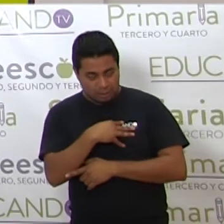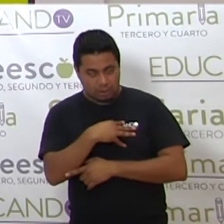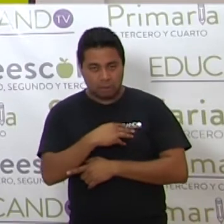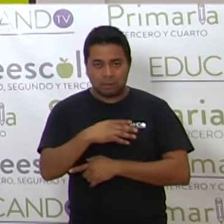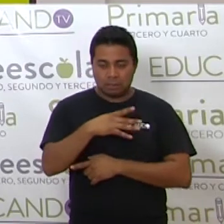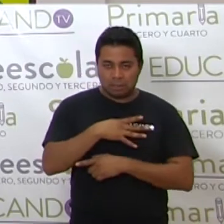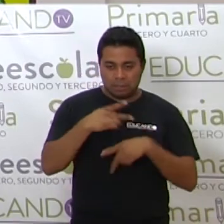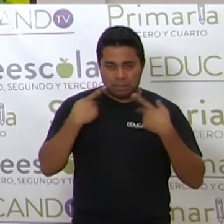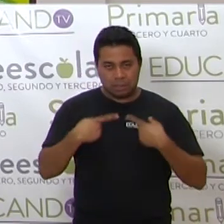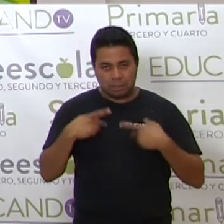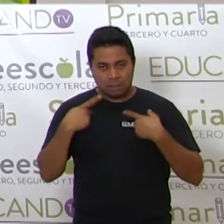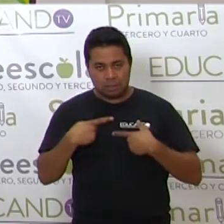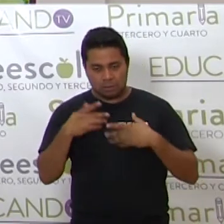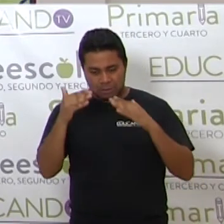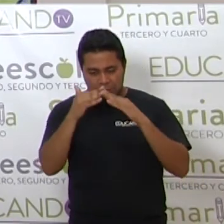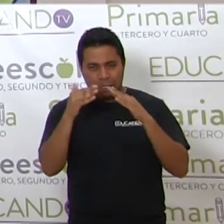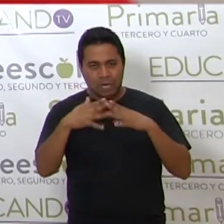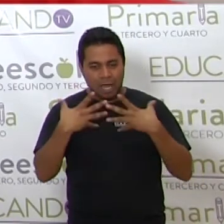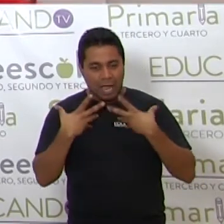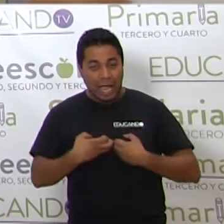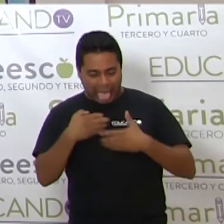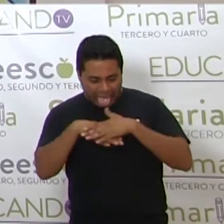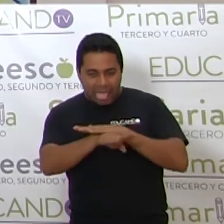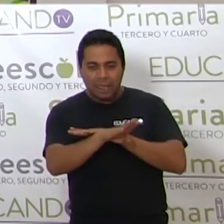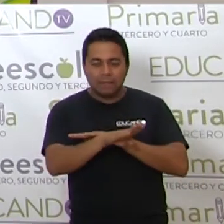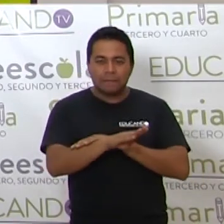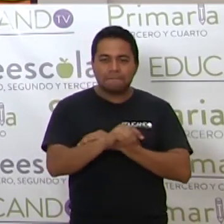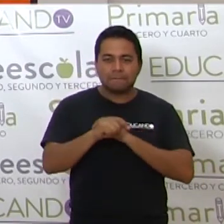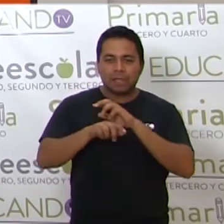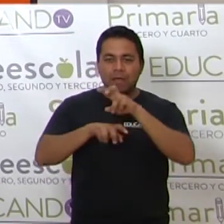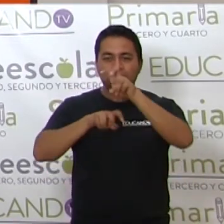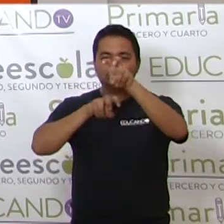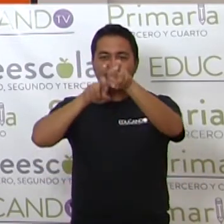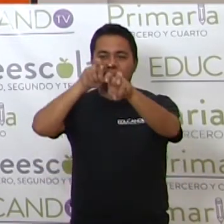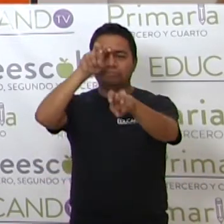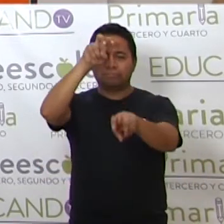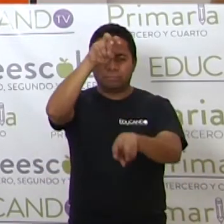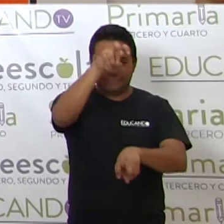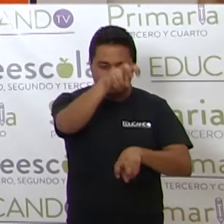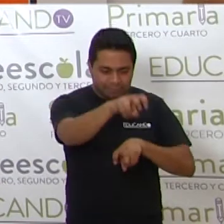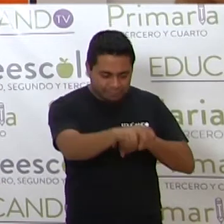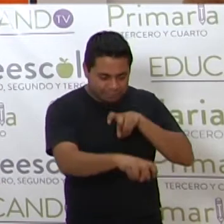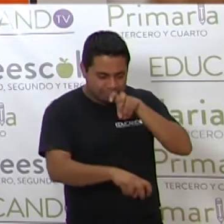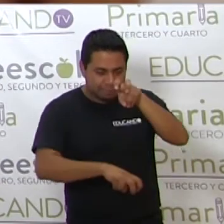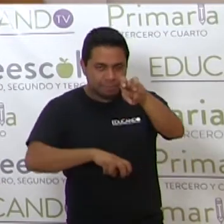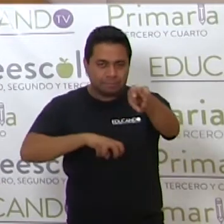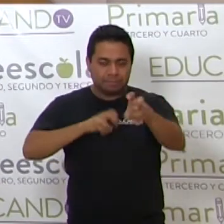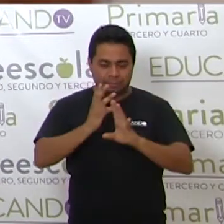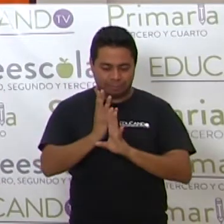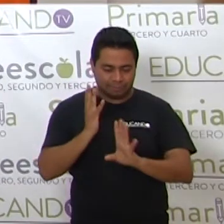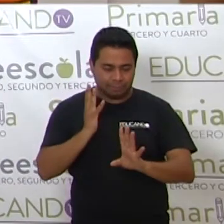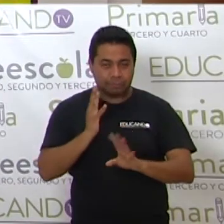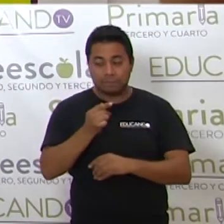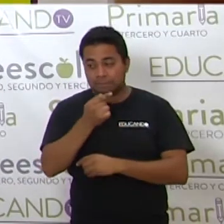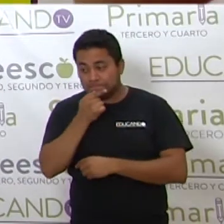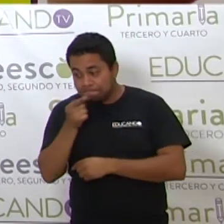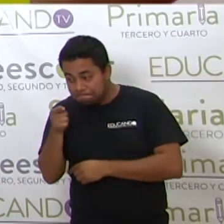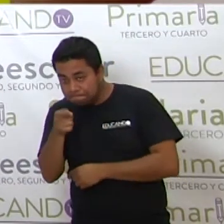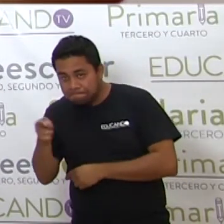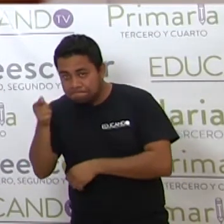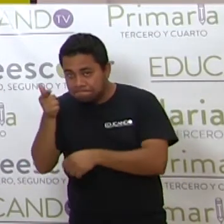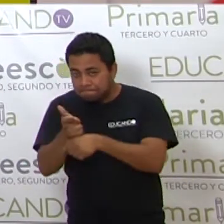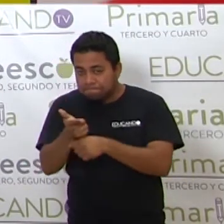entrando a la casa de los sustos en la rueda de la fortuna niños mira que hay un aquí hay